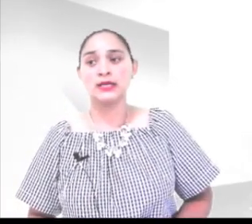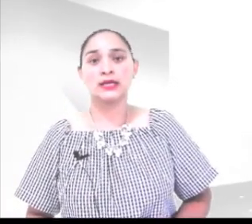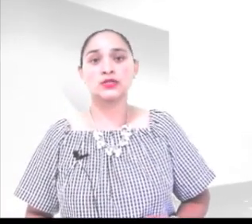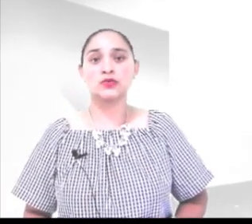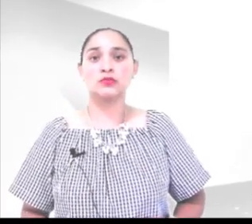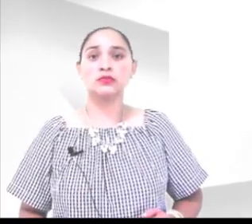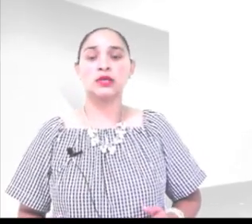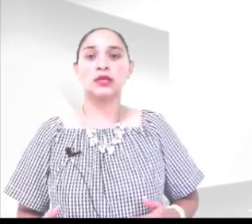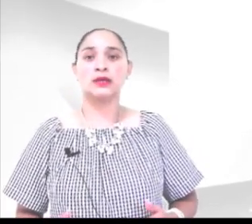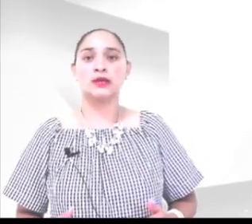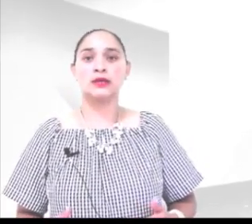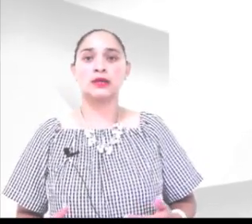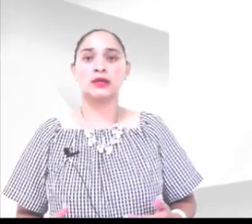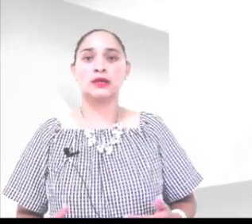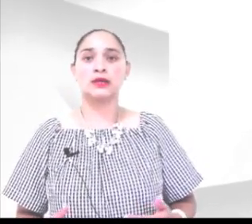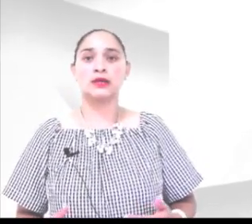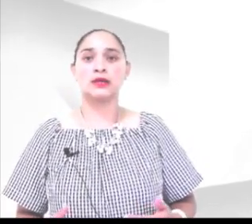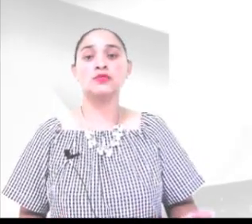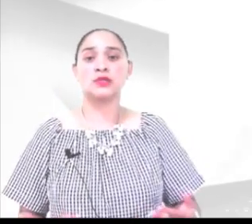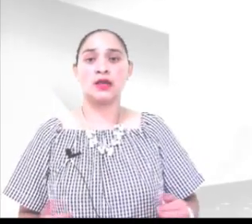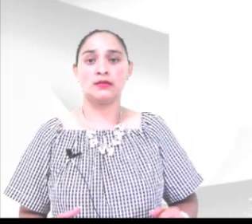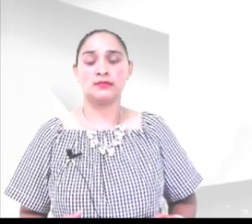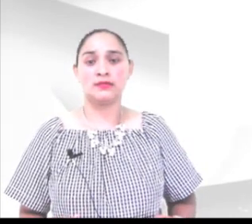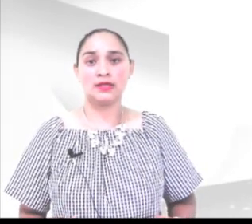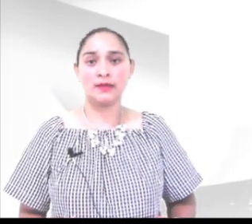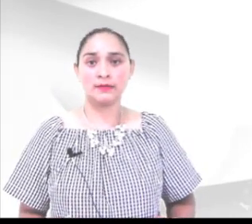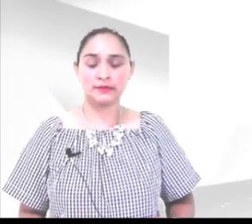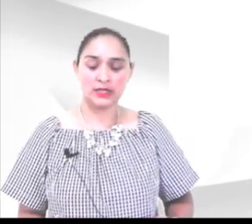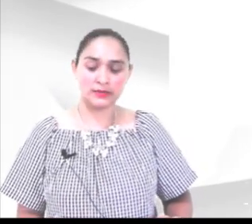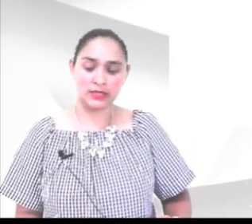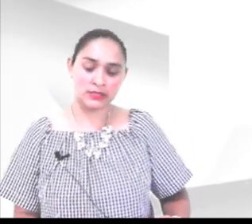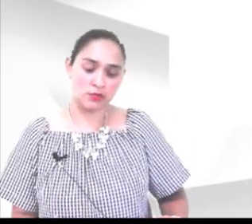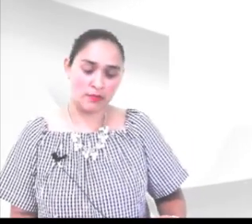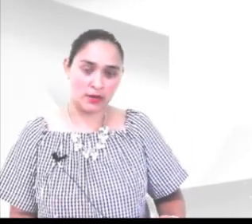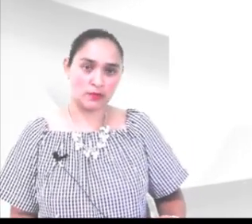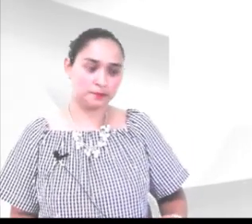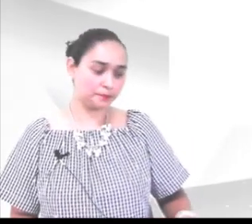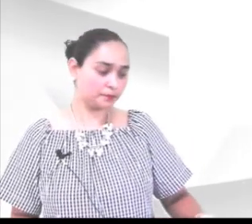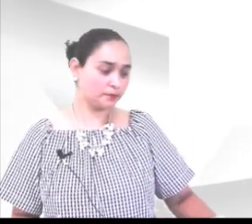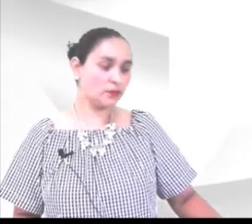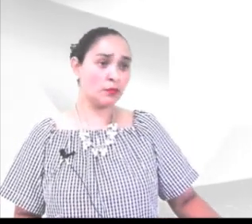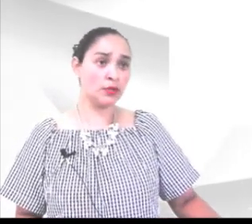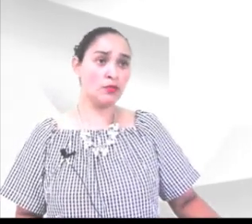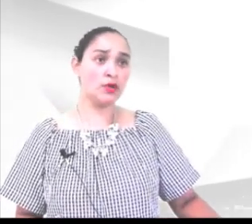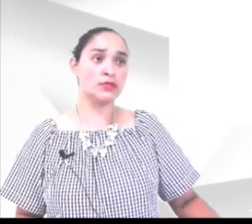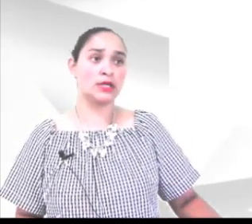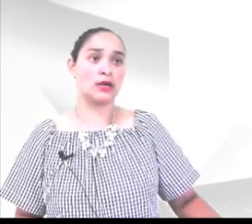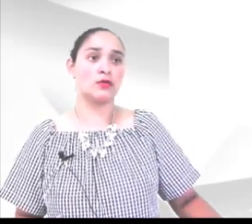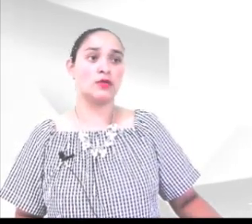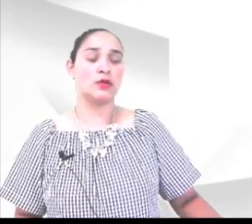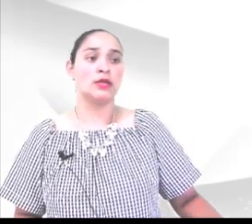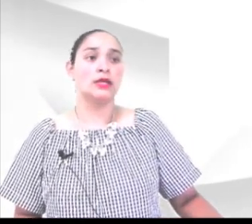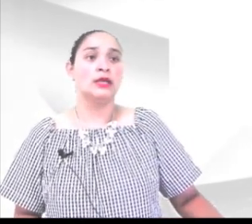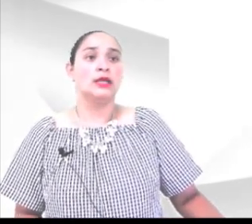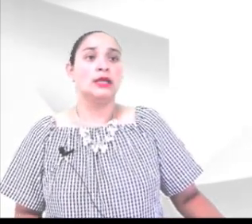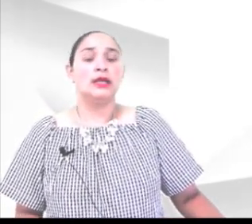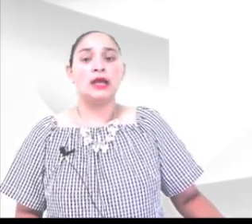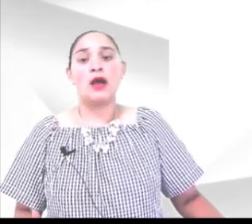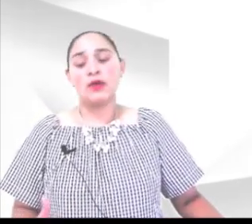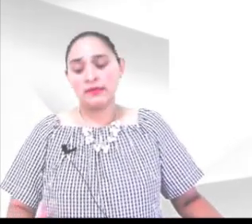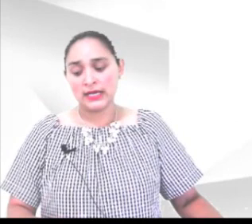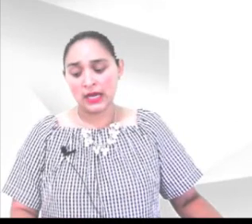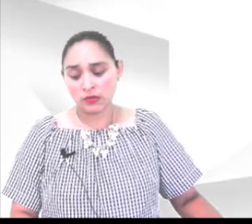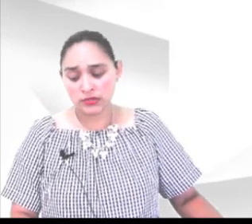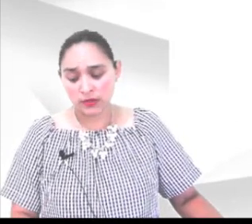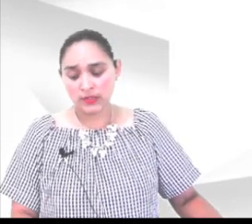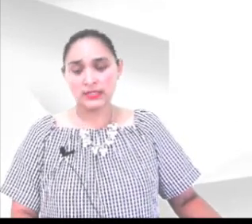naturales que son causa, ¿verdad?, del ser humano. Podemos evitarlo.